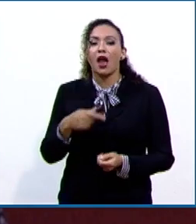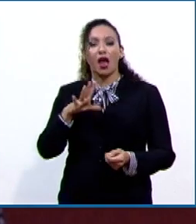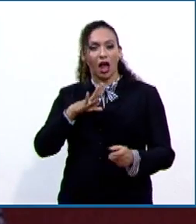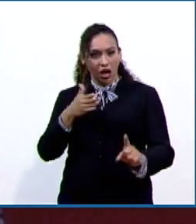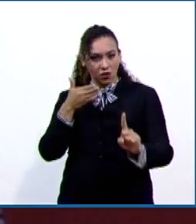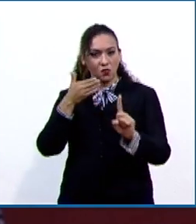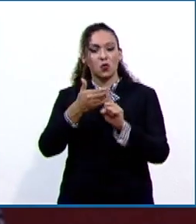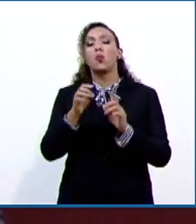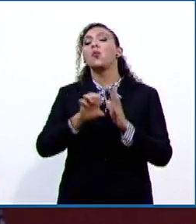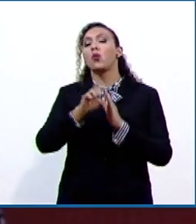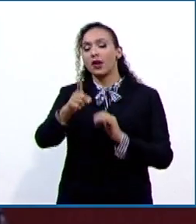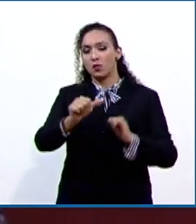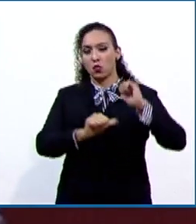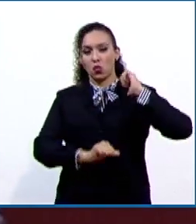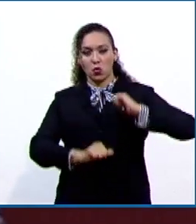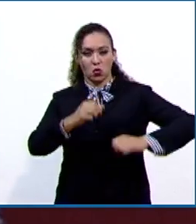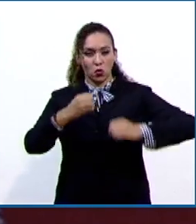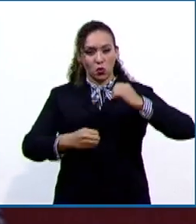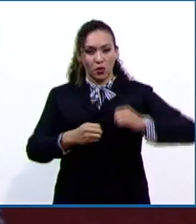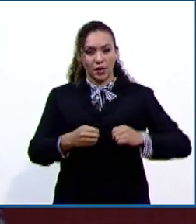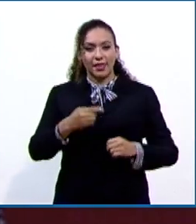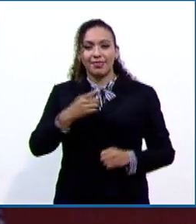de un poder judicial